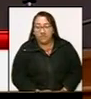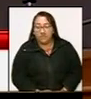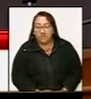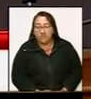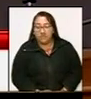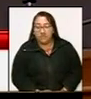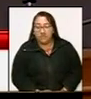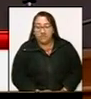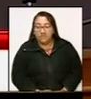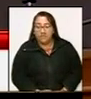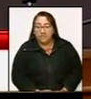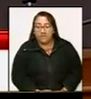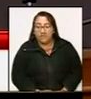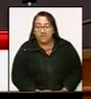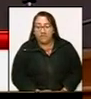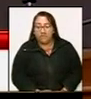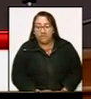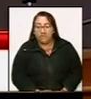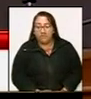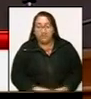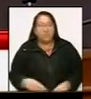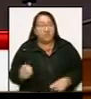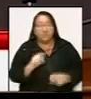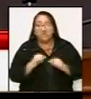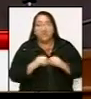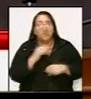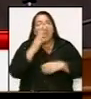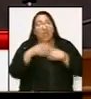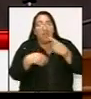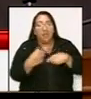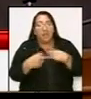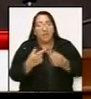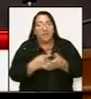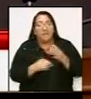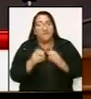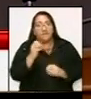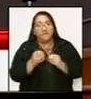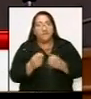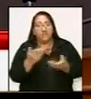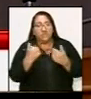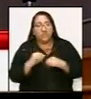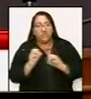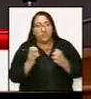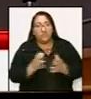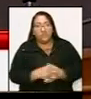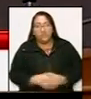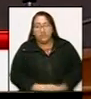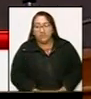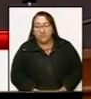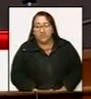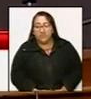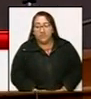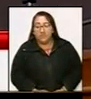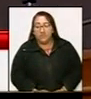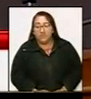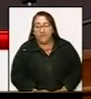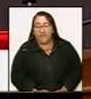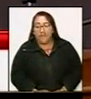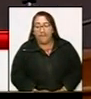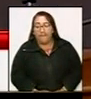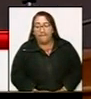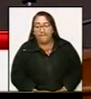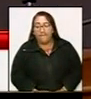contrario, seguiremos en discursos tras discursos, y que estas fechas que se viene al Congreso simplemente se viene